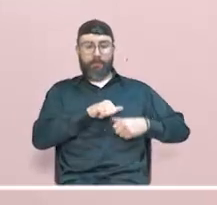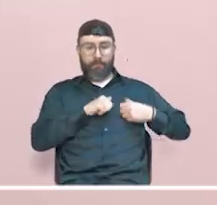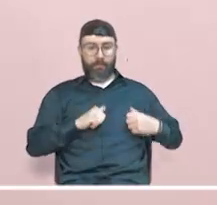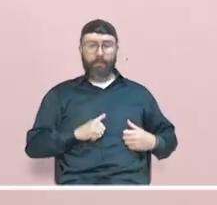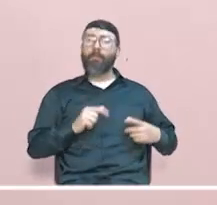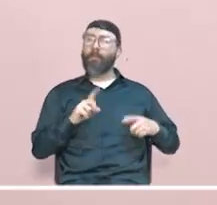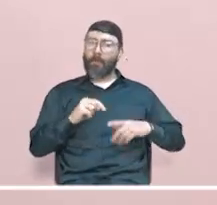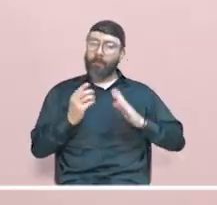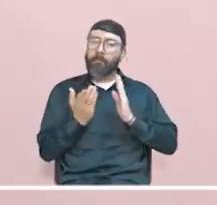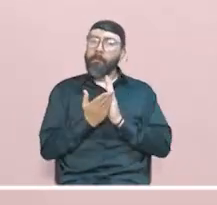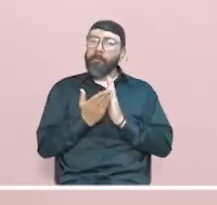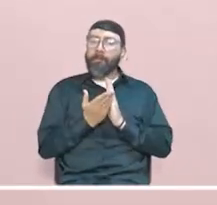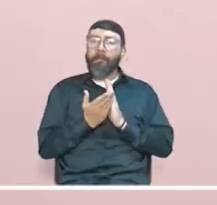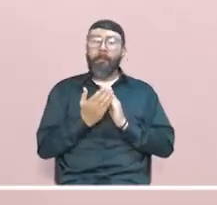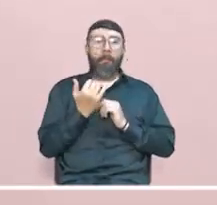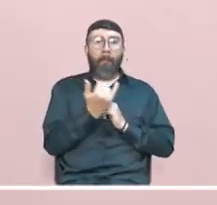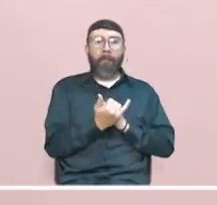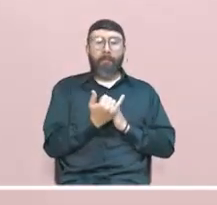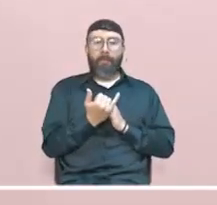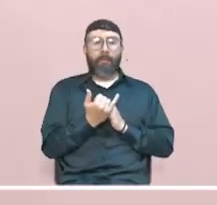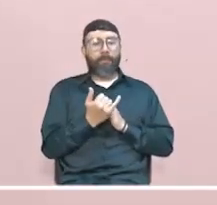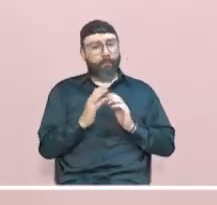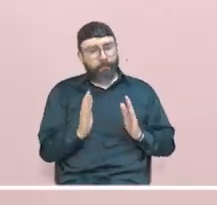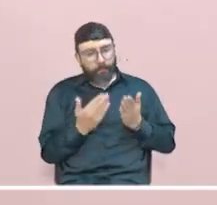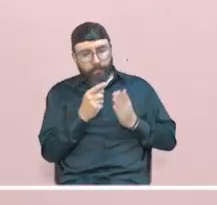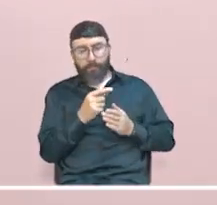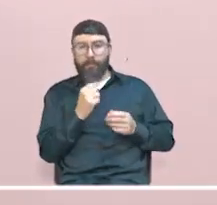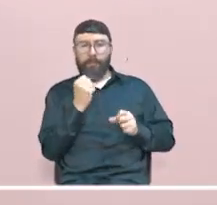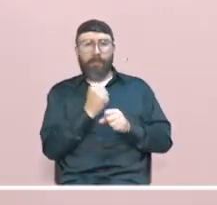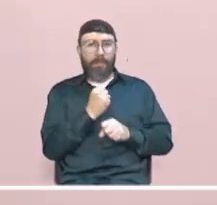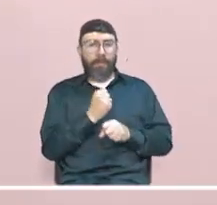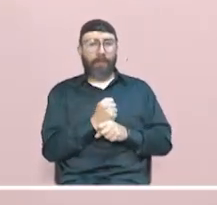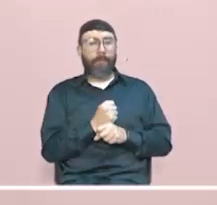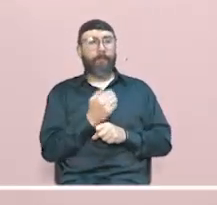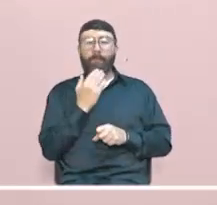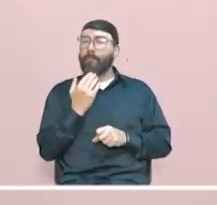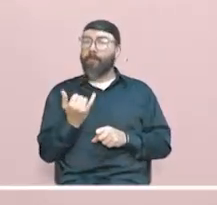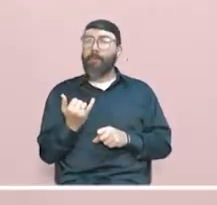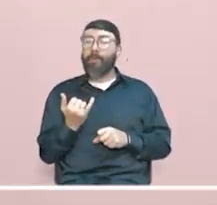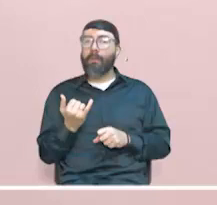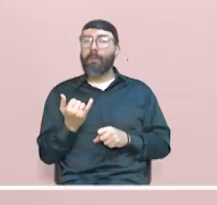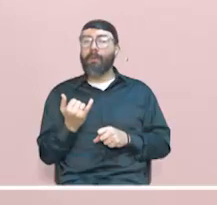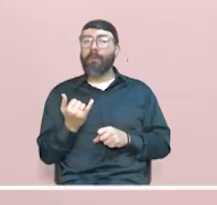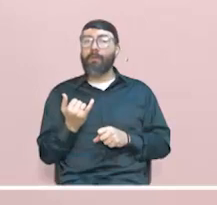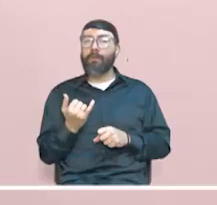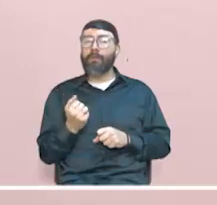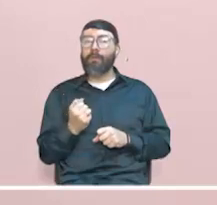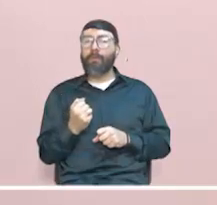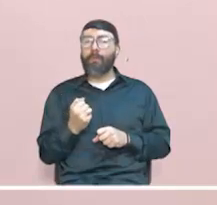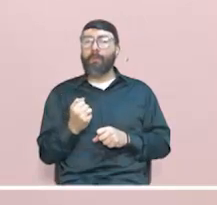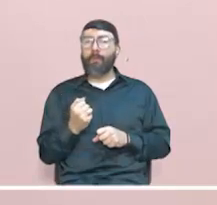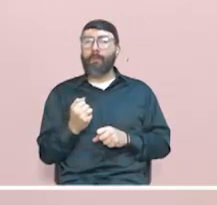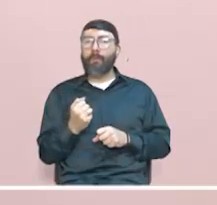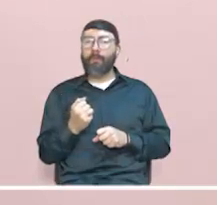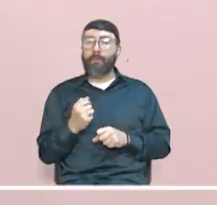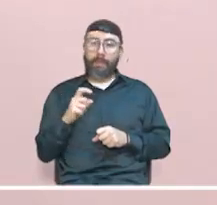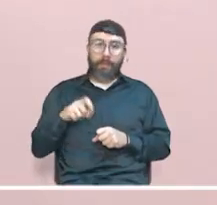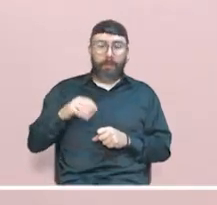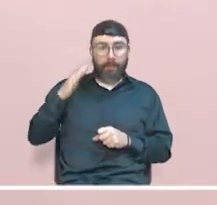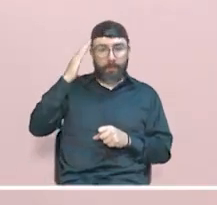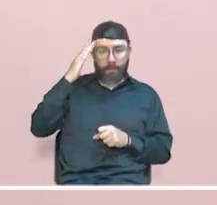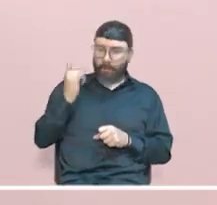educación sobre la reincorporación laboral, qué más es lo que se debe tener en cuenta para la vida